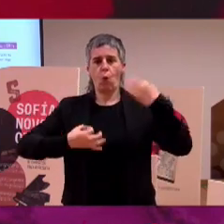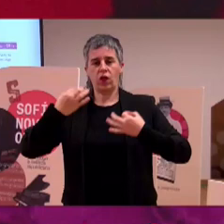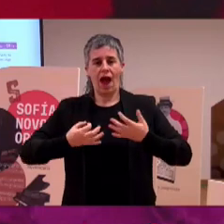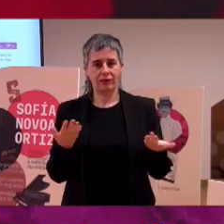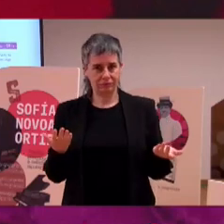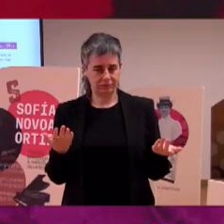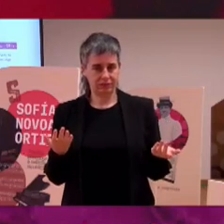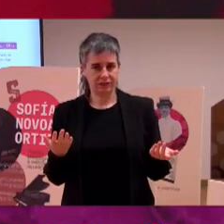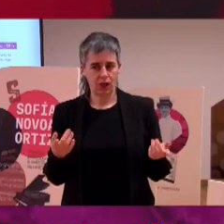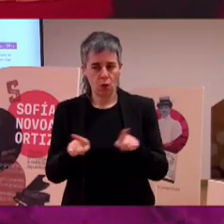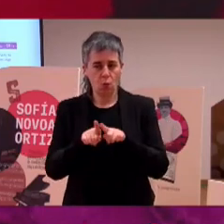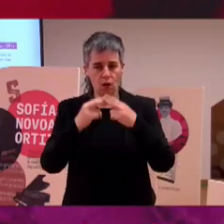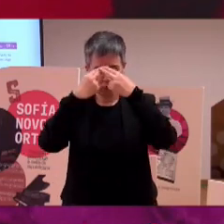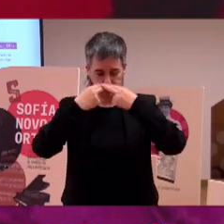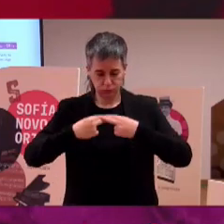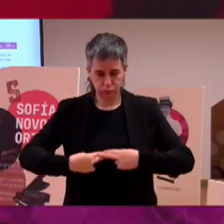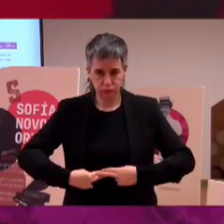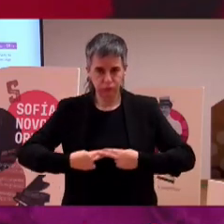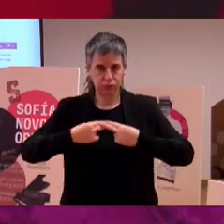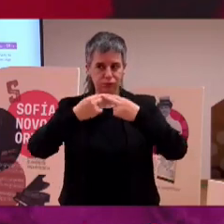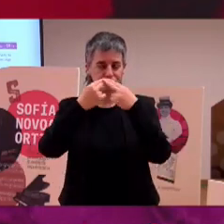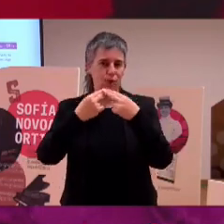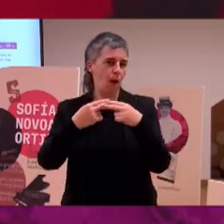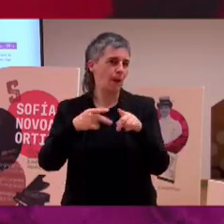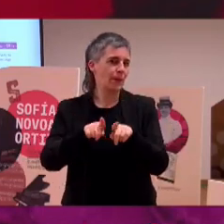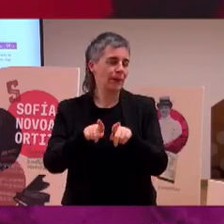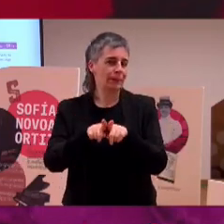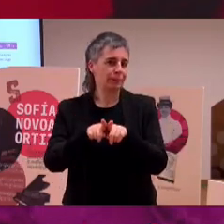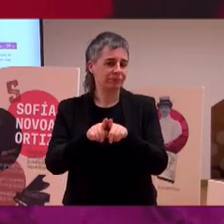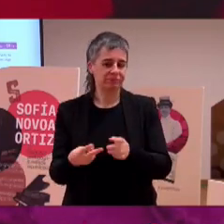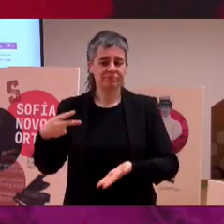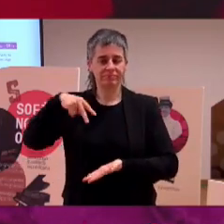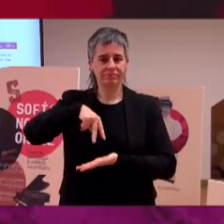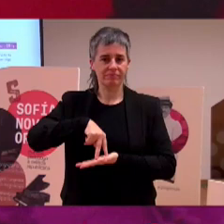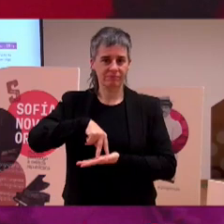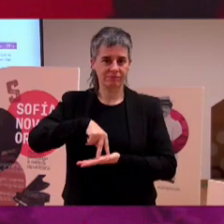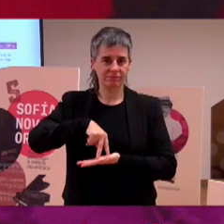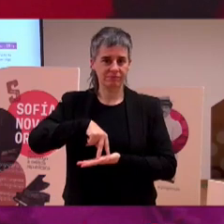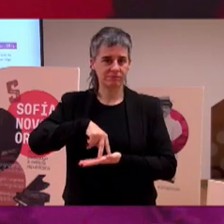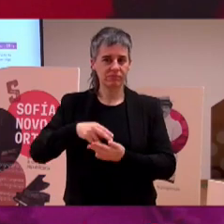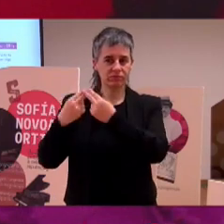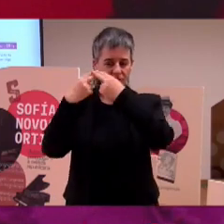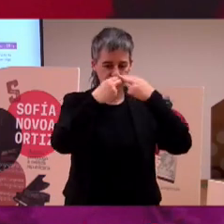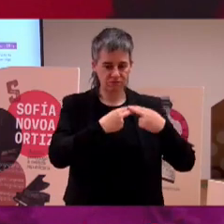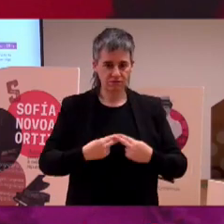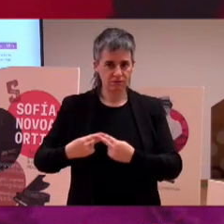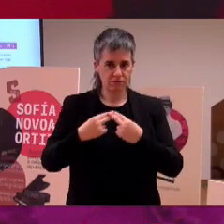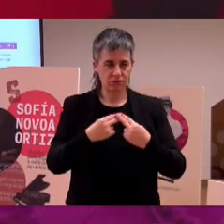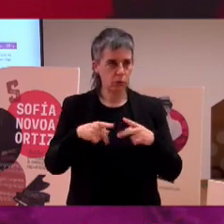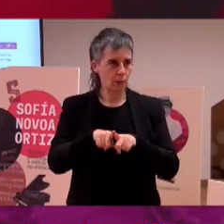A análise de encima, por riba de un escenario, e ali teñen que